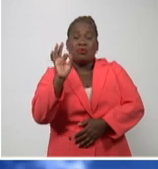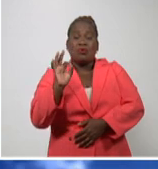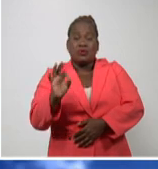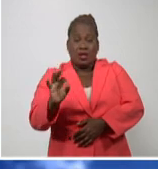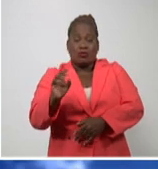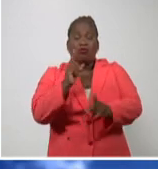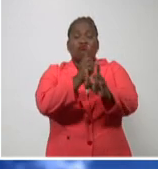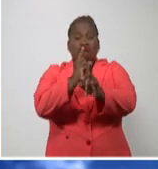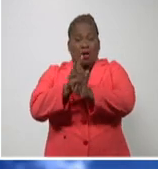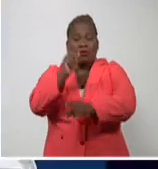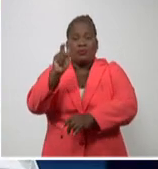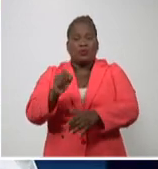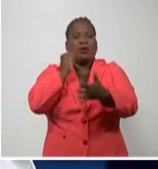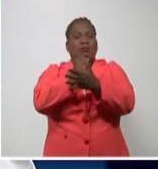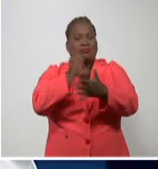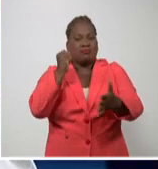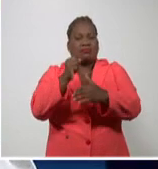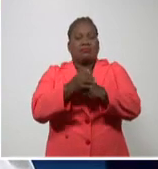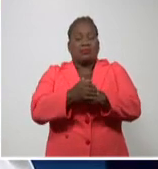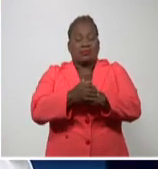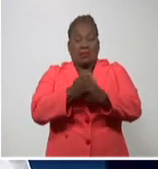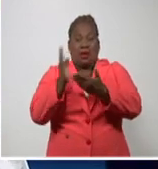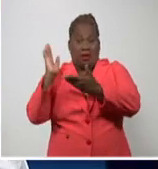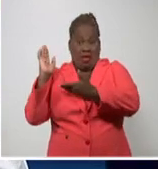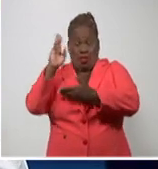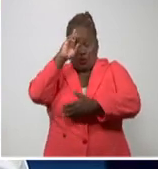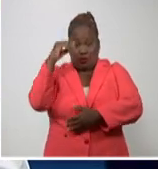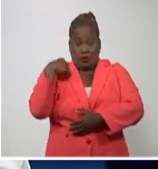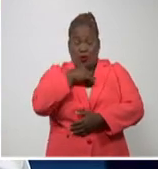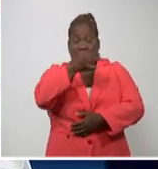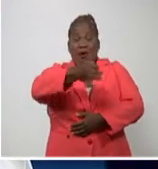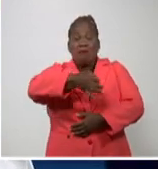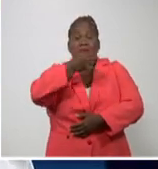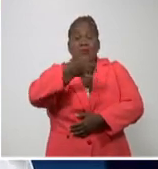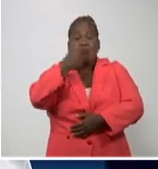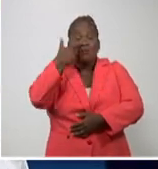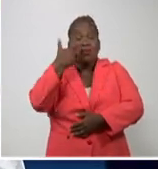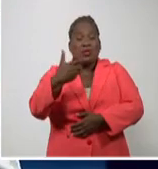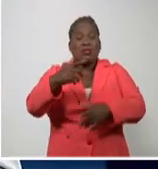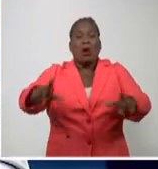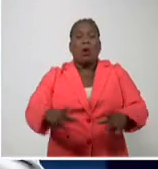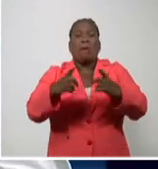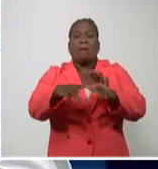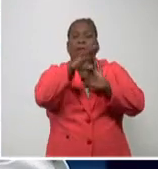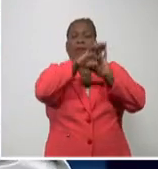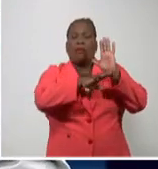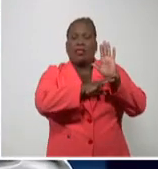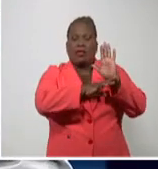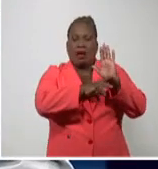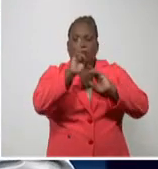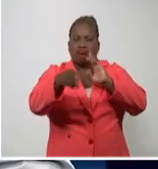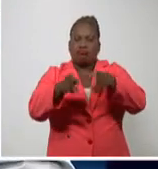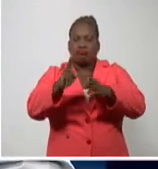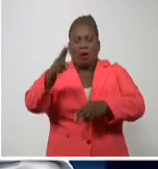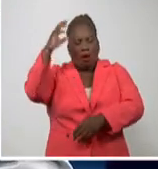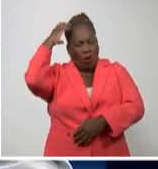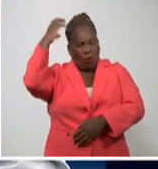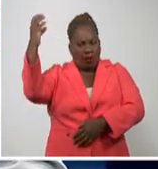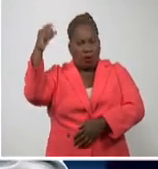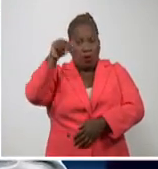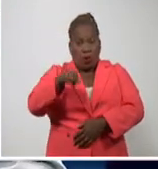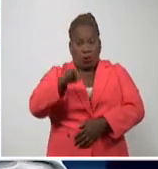casos pacientes de confirmados. Por 18 y ello, el 15 años de edad especialista que han sido reiteró la positivas a importancia de cumplir con COVID-19 las medidas en Cuba. necesarias. Hoy